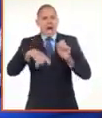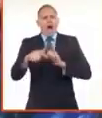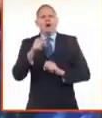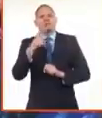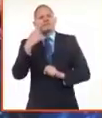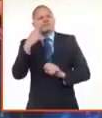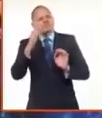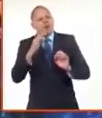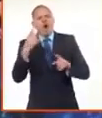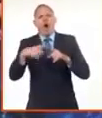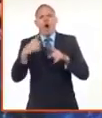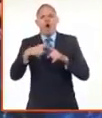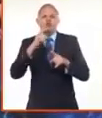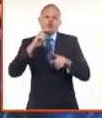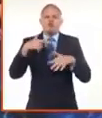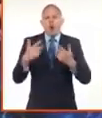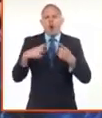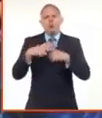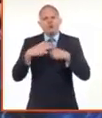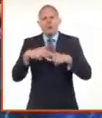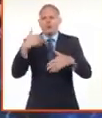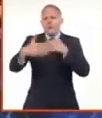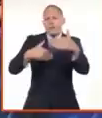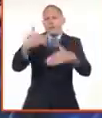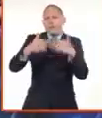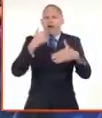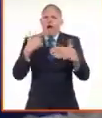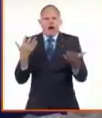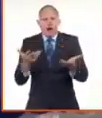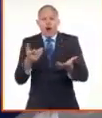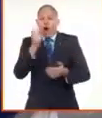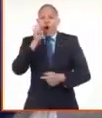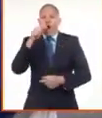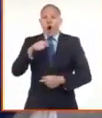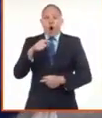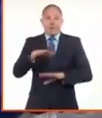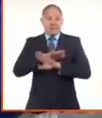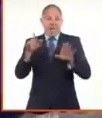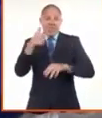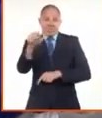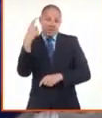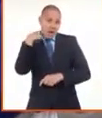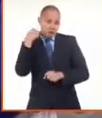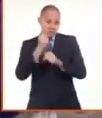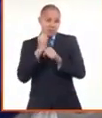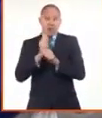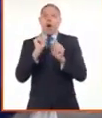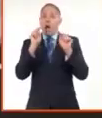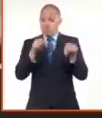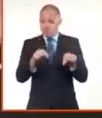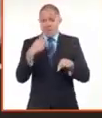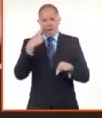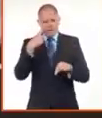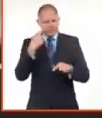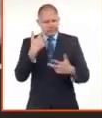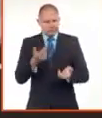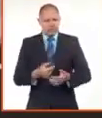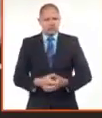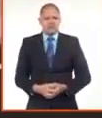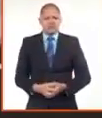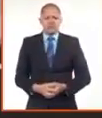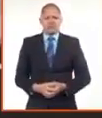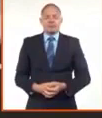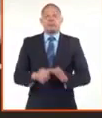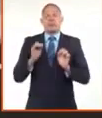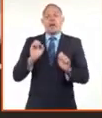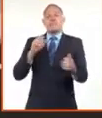también nos comentó Carlos Miguel Pérez Reyes, quien tiene más de 10 años de experiencia en el sector de la informática y las telecomunicaciones. DeSoft a nosotros nos